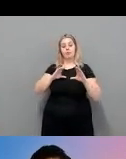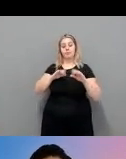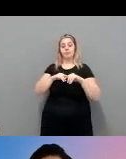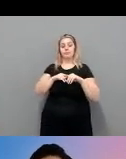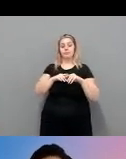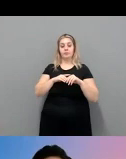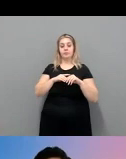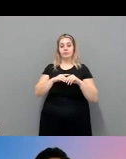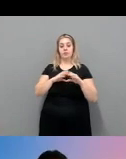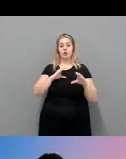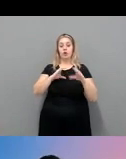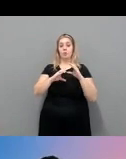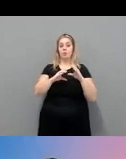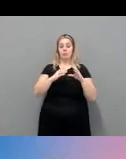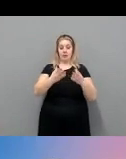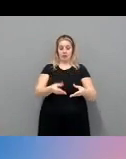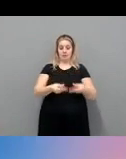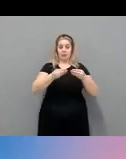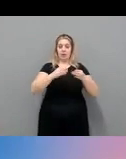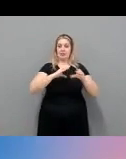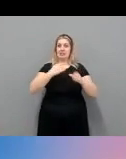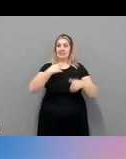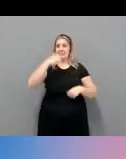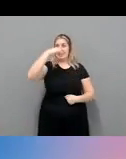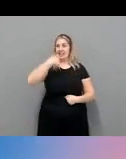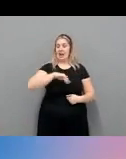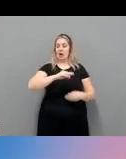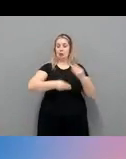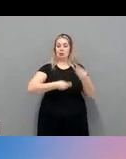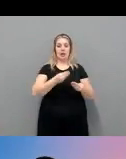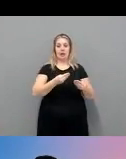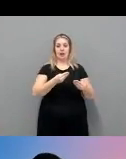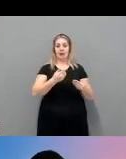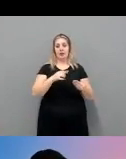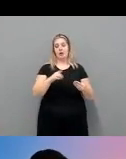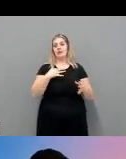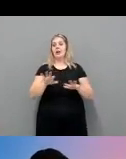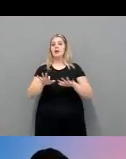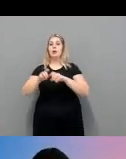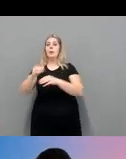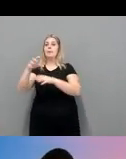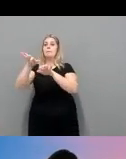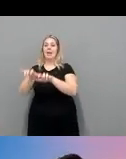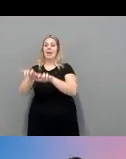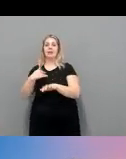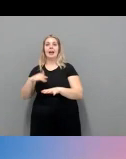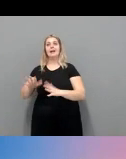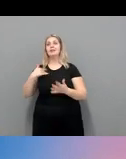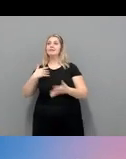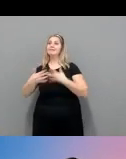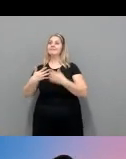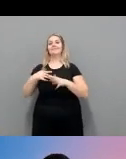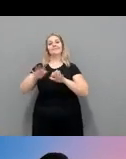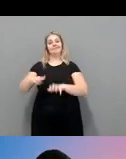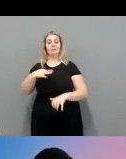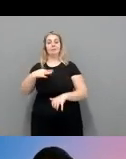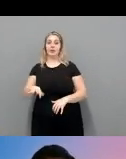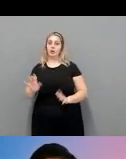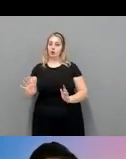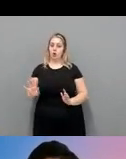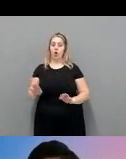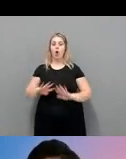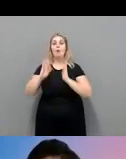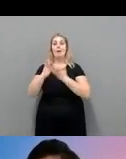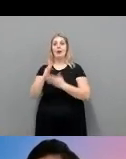significa saber usarlo, ¿verdad? De la misma manera que un piano no te convierte en pianista o que tener un balón en tu casa no te